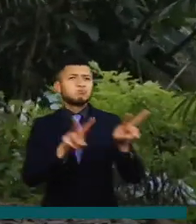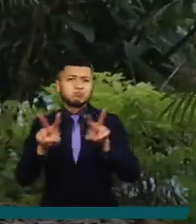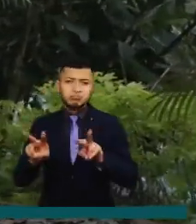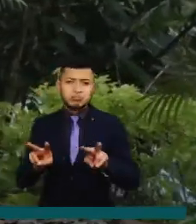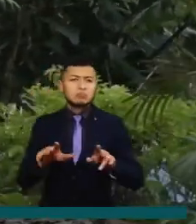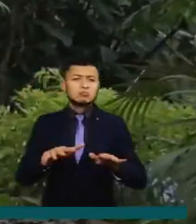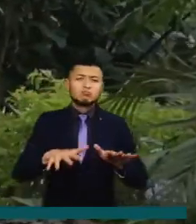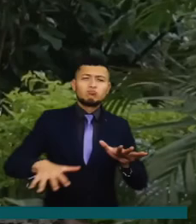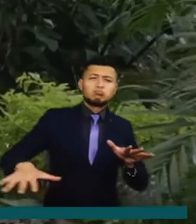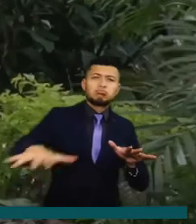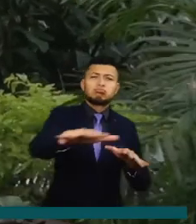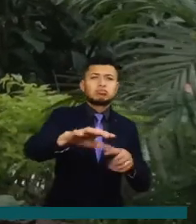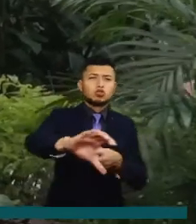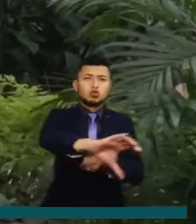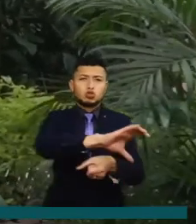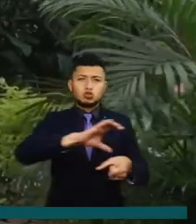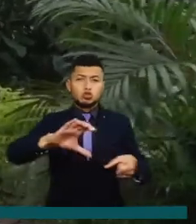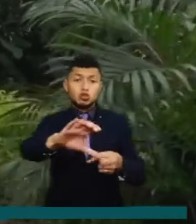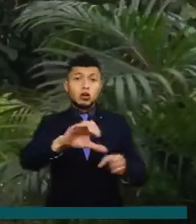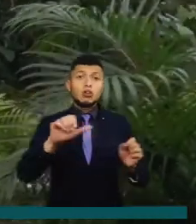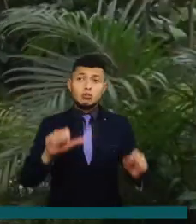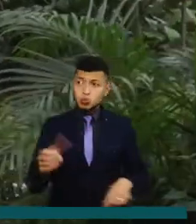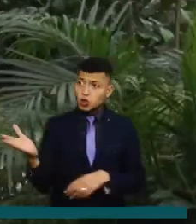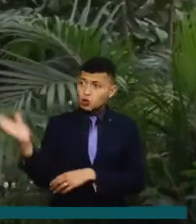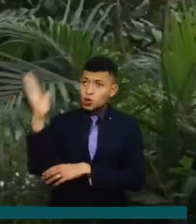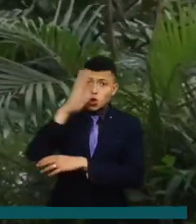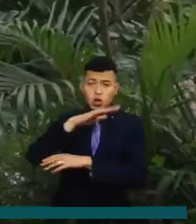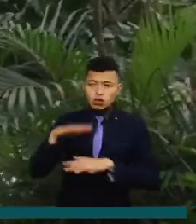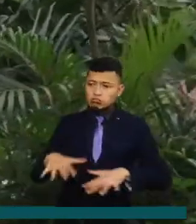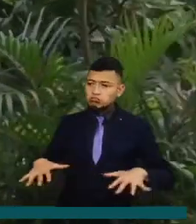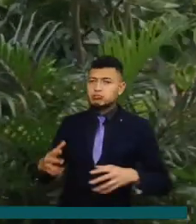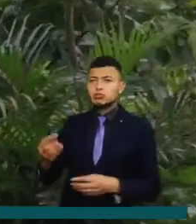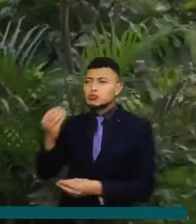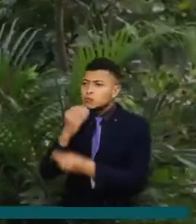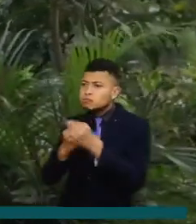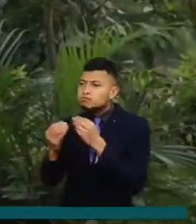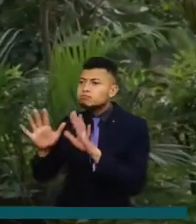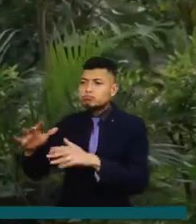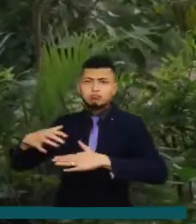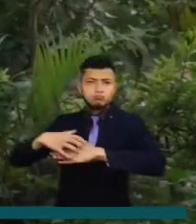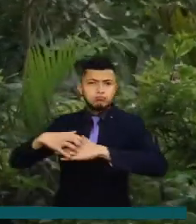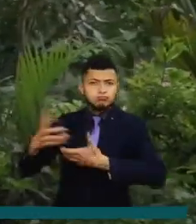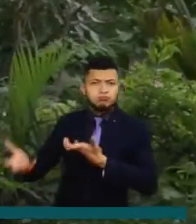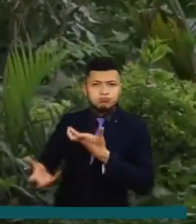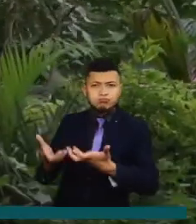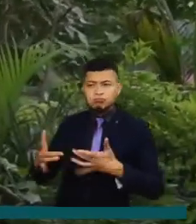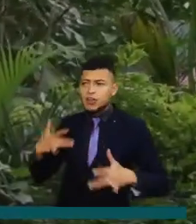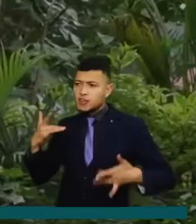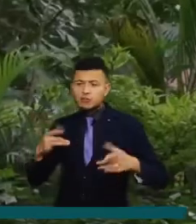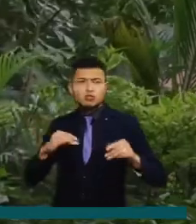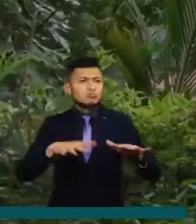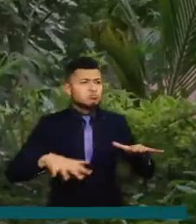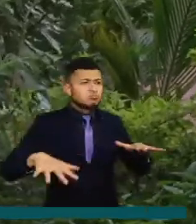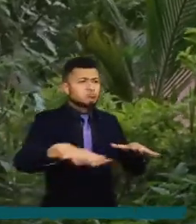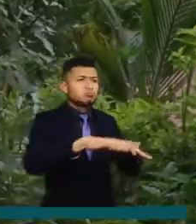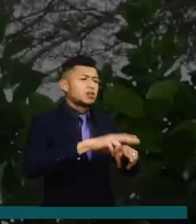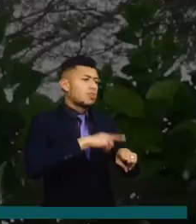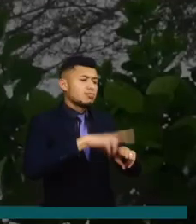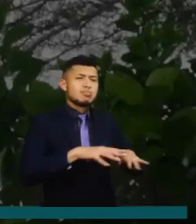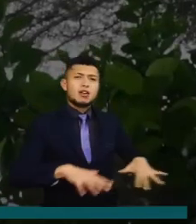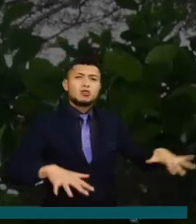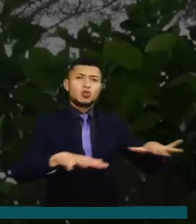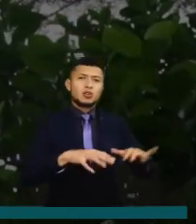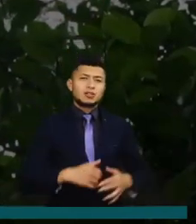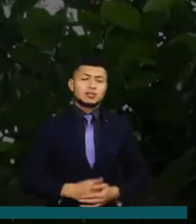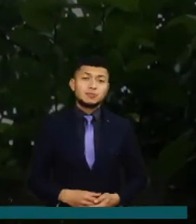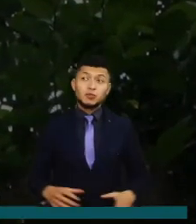valorar su ciudad. Acá pueden pasar el día entero, disfrutar de la gastronomía tolimense, de los paisajes y de la naturaleza.